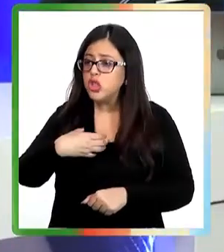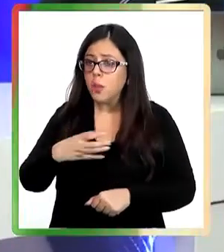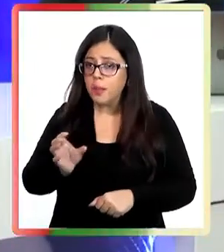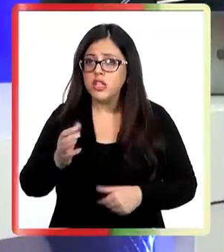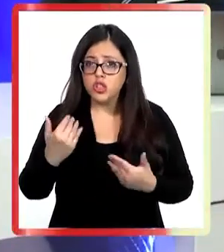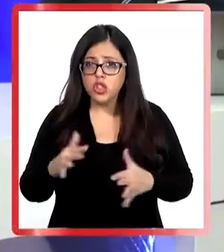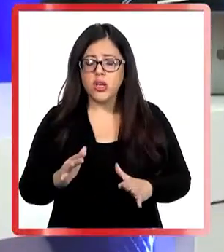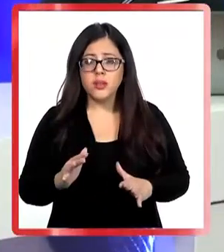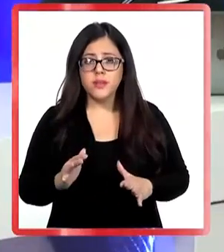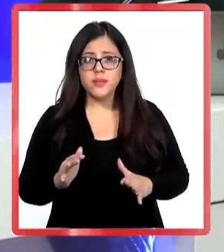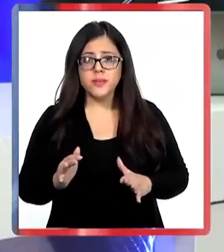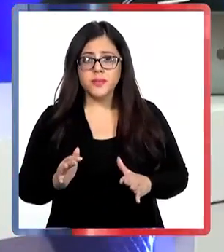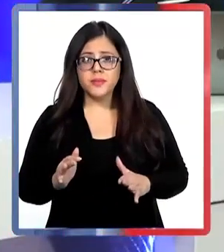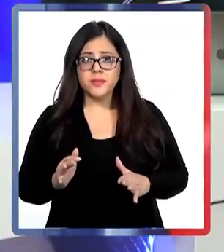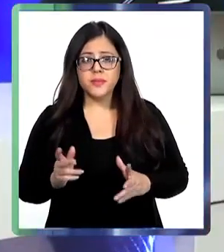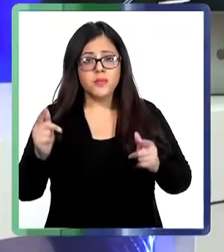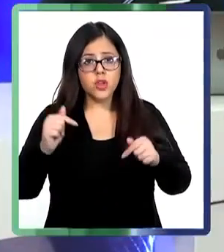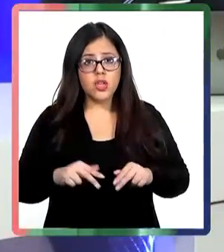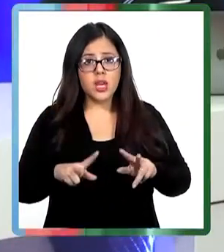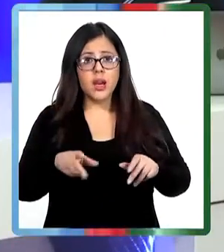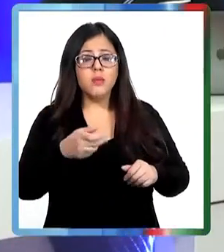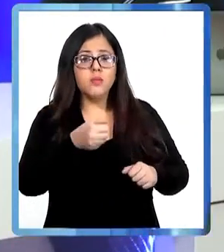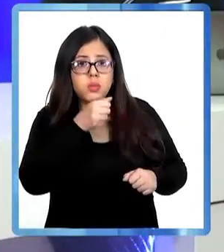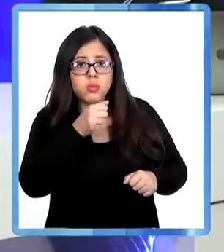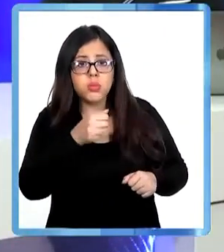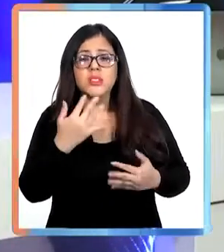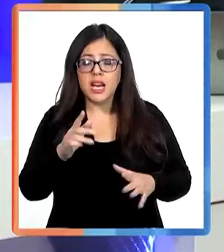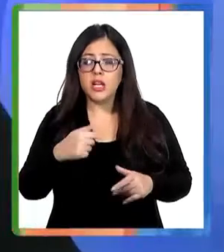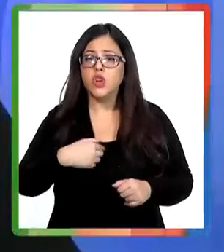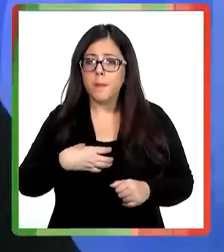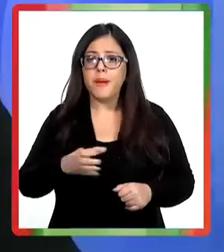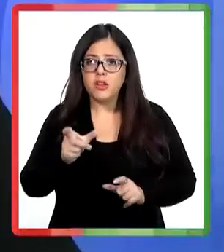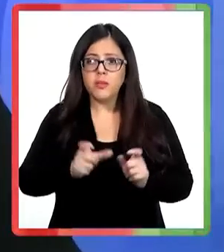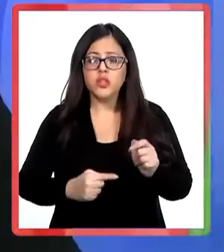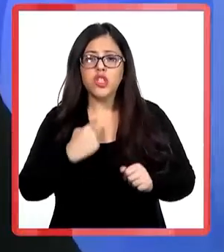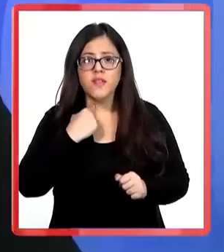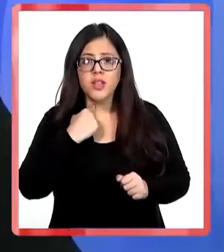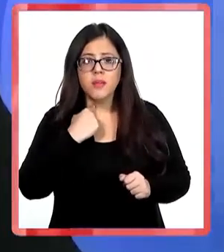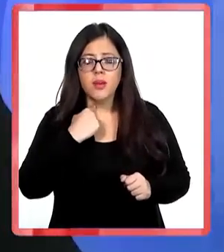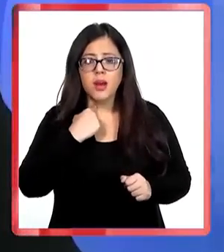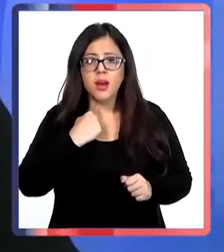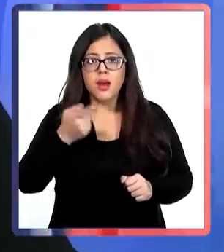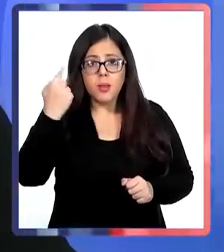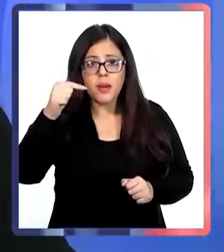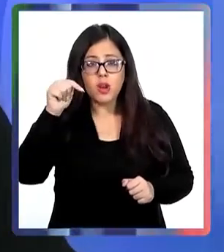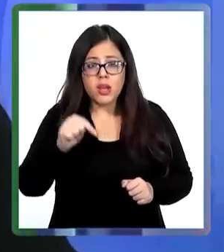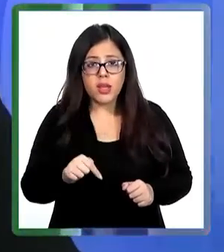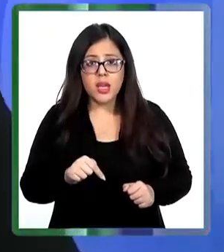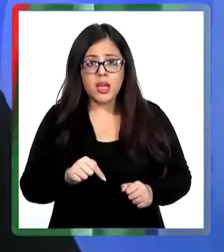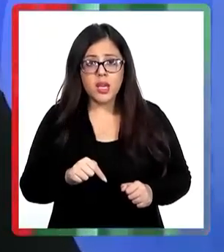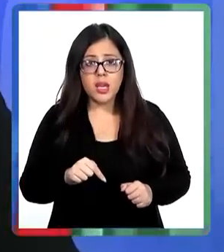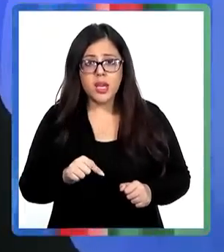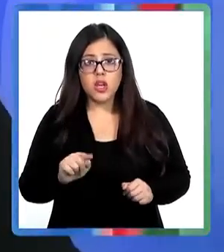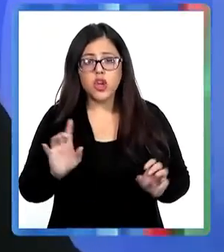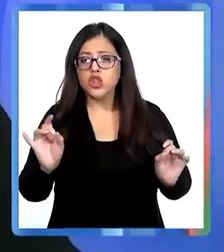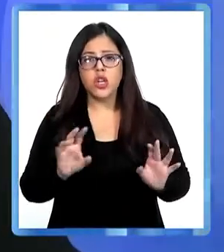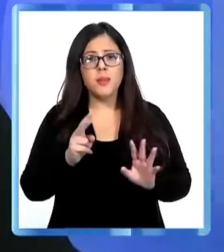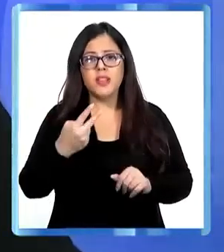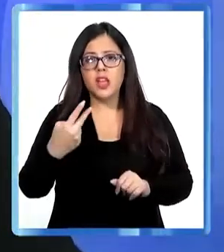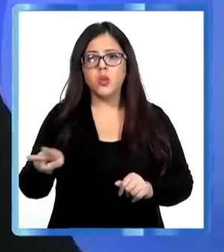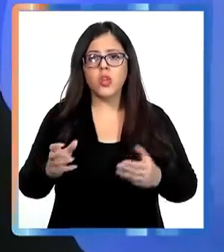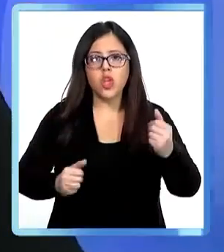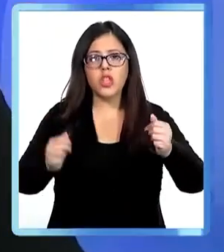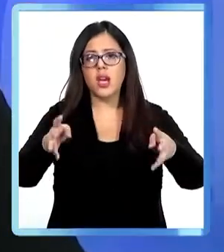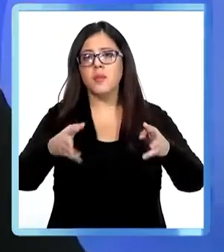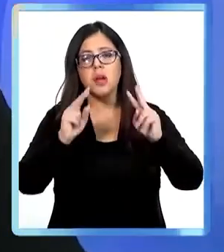señalé hoy día en el punto de prensa, yo empatizo con las víctimas. Acá no son los grandes dueños de camiones